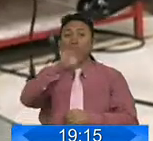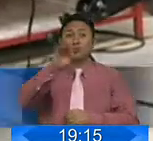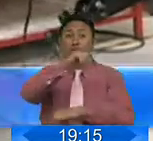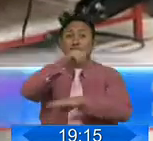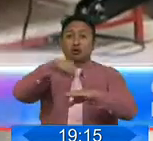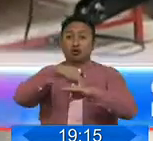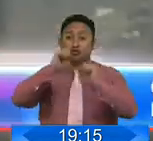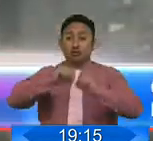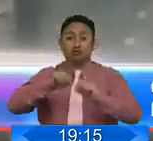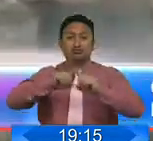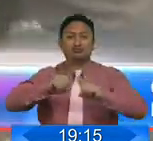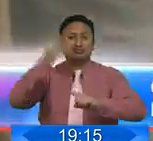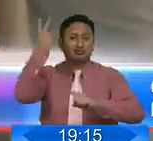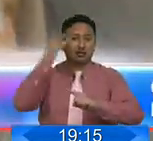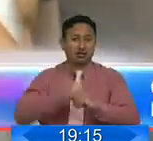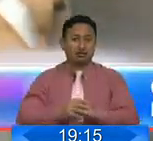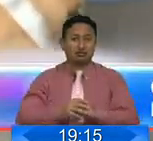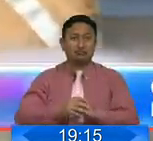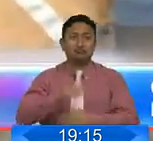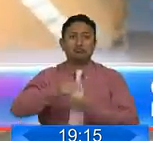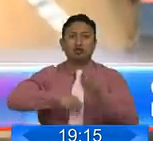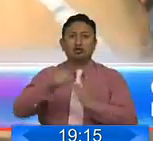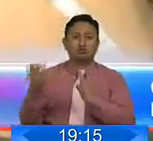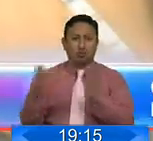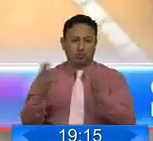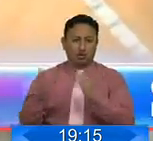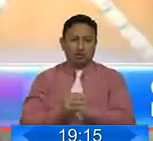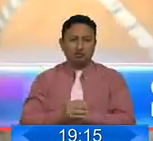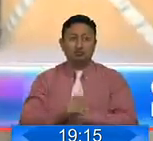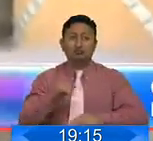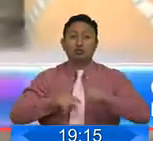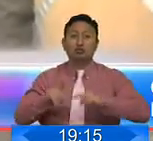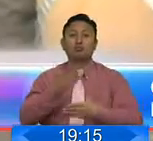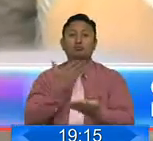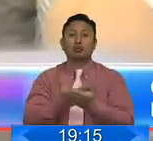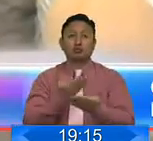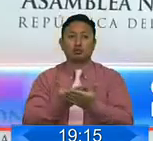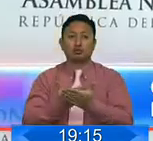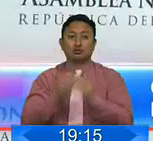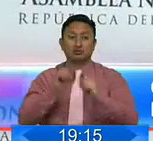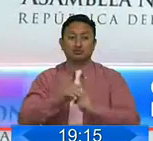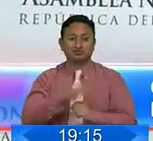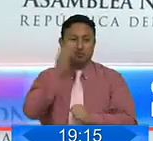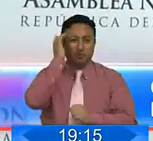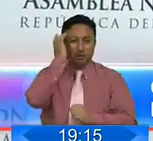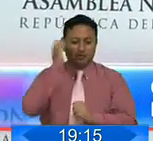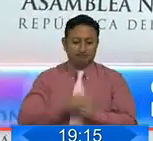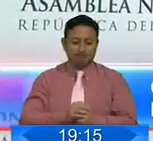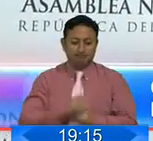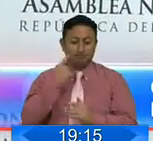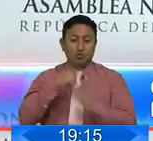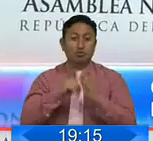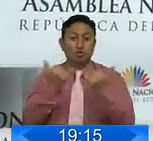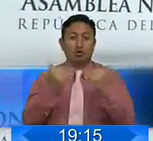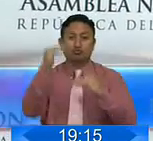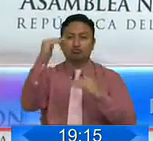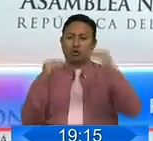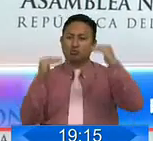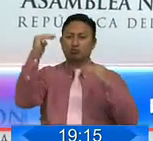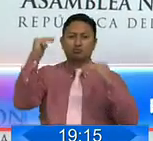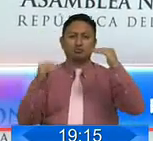en distintos días y los contratos eventuales son algunas de las propuestas que les preocupa. Este tema de desigualdad que existe